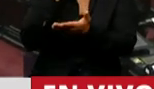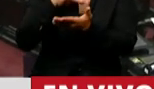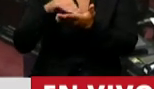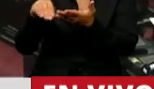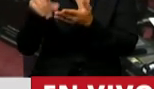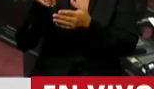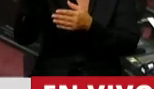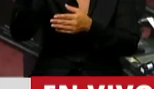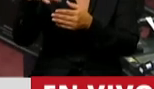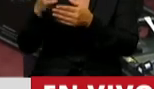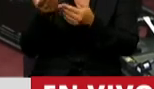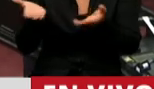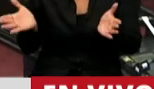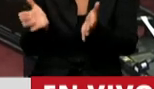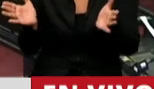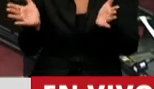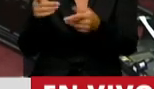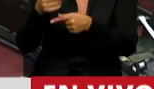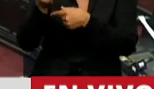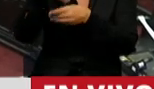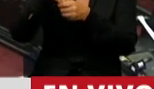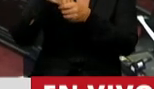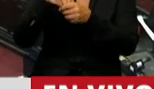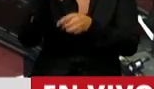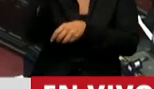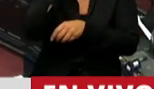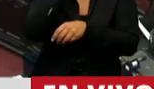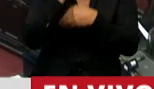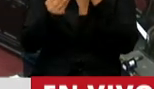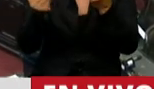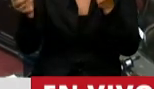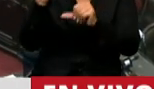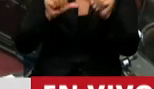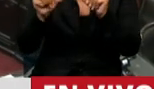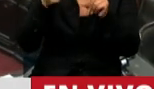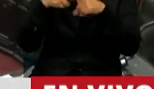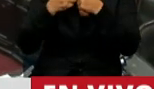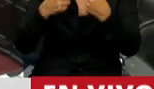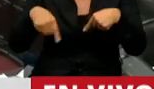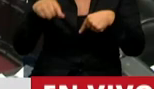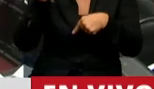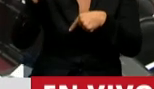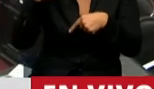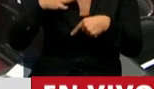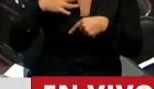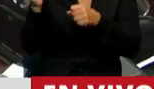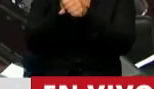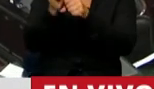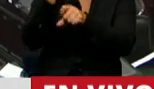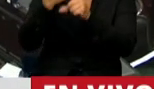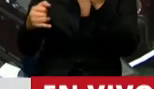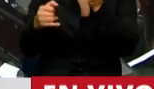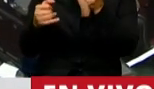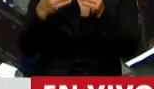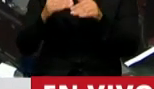que promueva la participación de las mujeres en la ciencia y la tecnología, que apruebe esa ley y demos realmente un paso adelante en favor